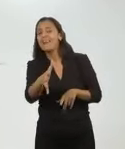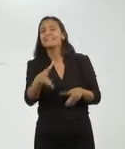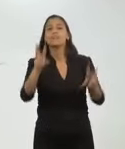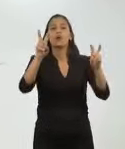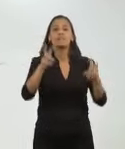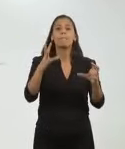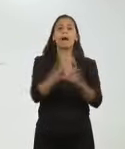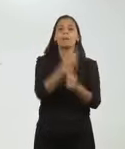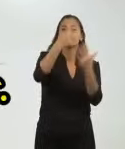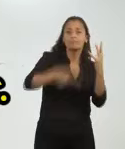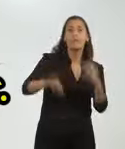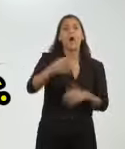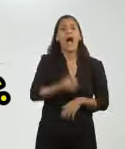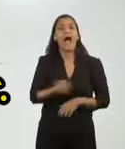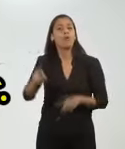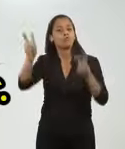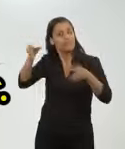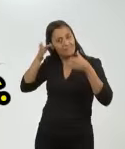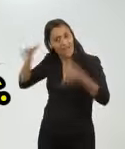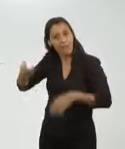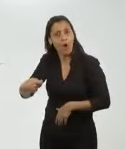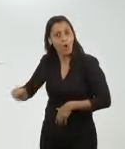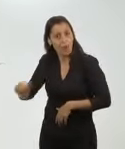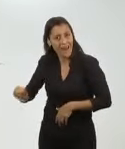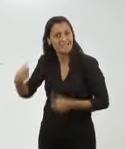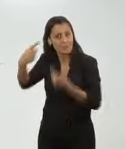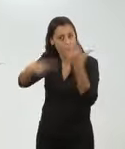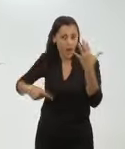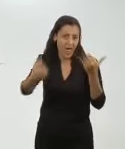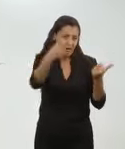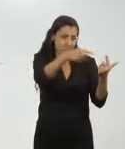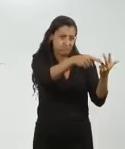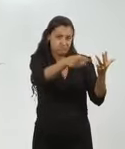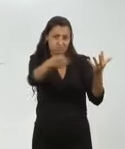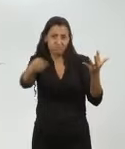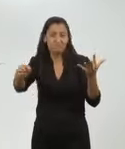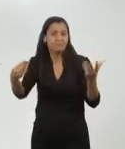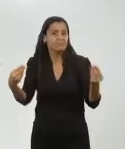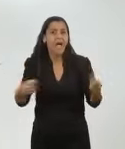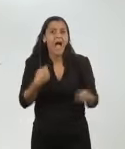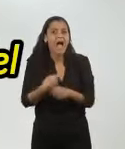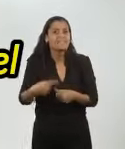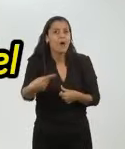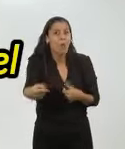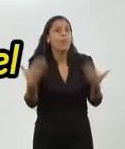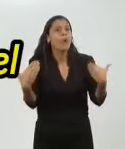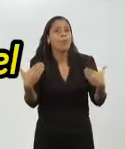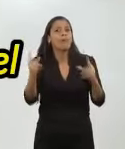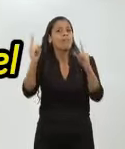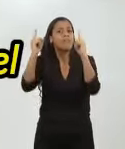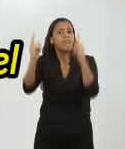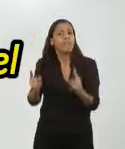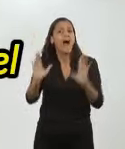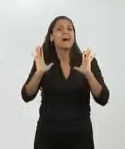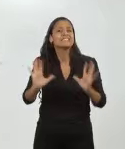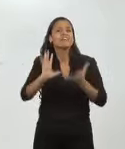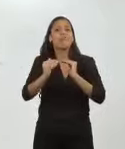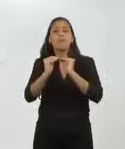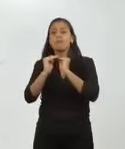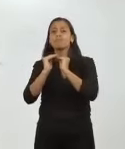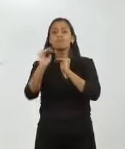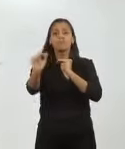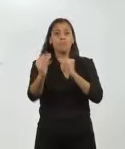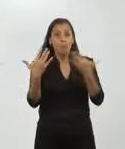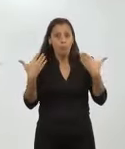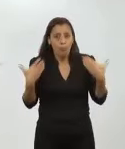el ajuste en aciones y podríamos segir un largo etcétera cuán sostenible es que estas variables que entiendo que predominan en el objetivo de gobierno